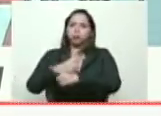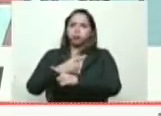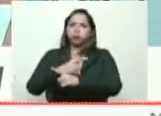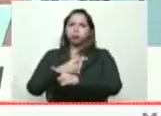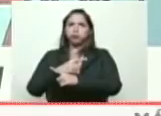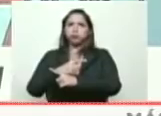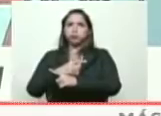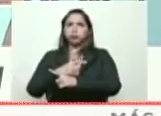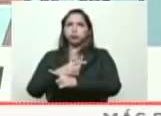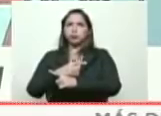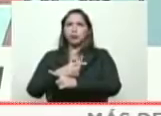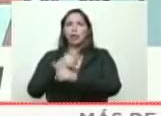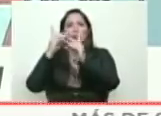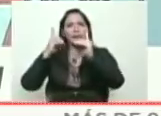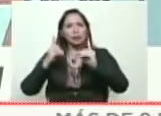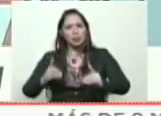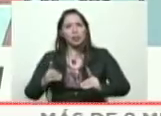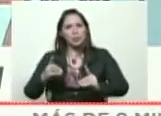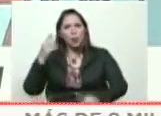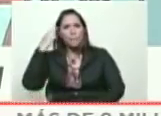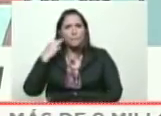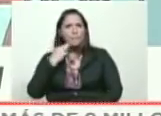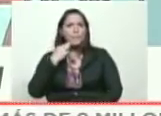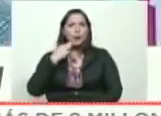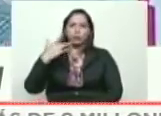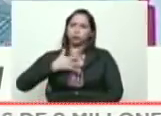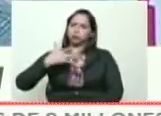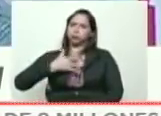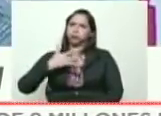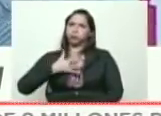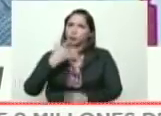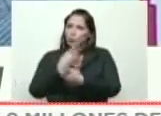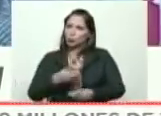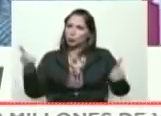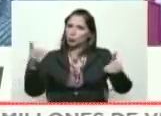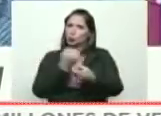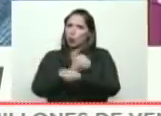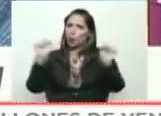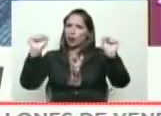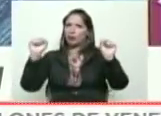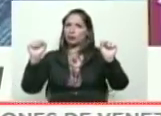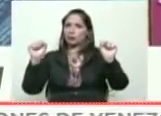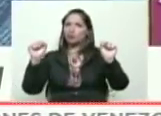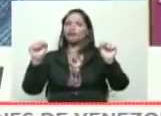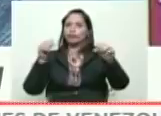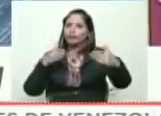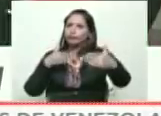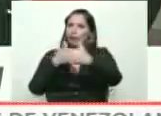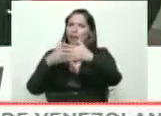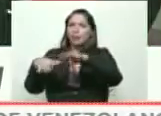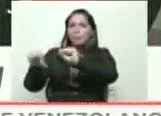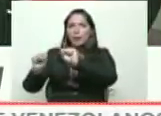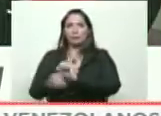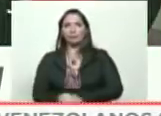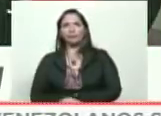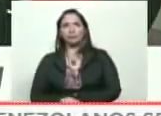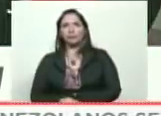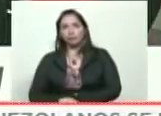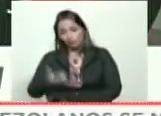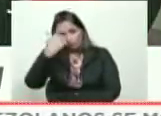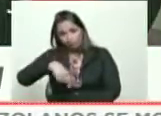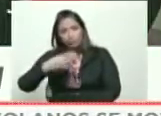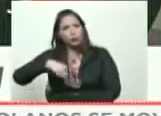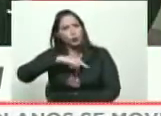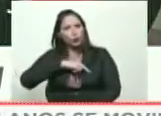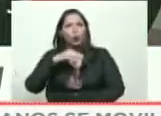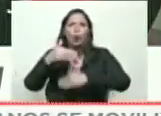naves. Decidimos ser bolivarianos. Eso significa ser digno, significa ser soberano, significa ser antiimperialista. Y en esa posición vamos a